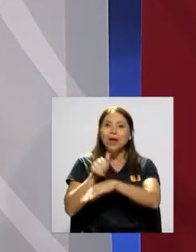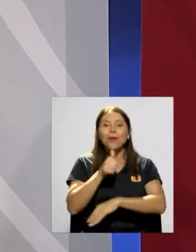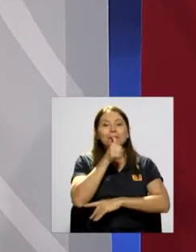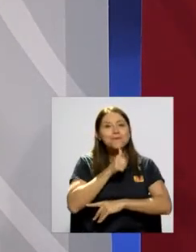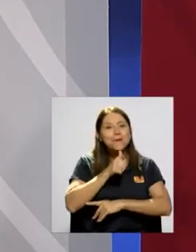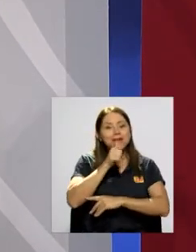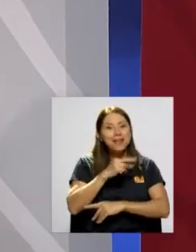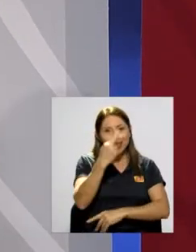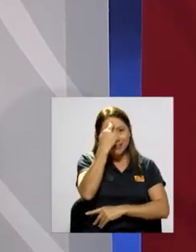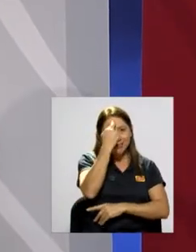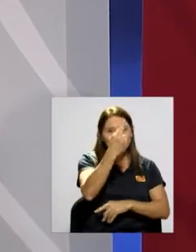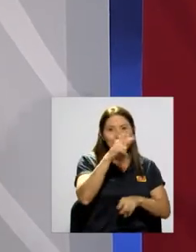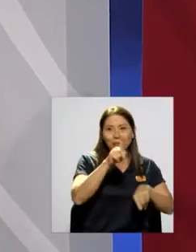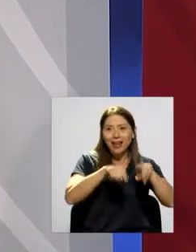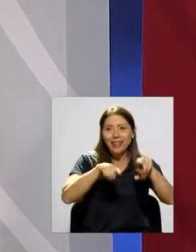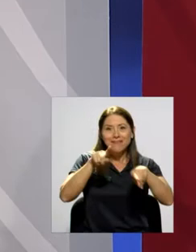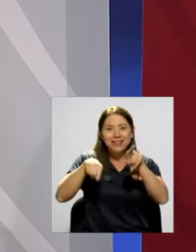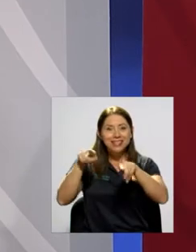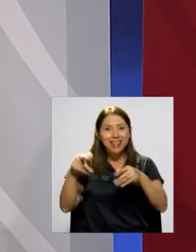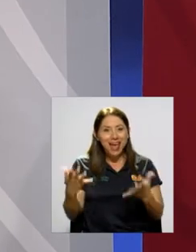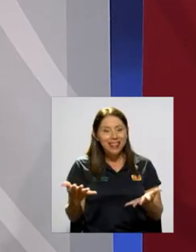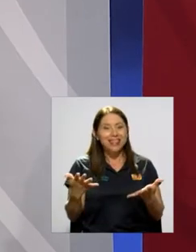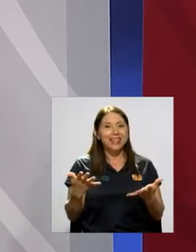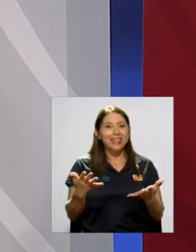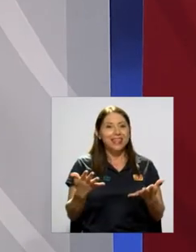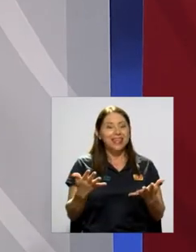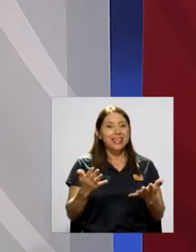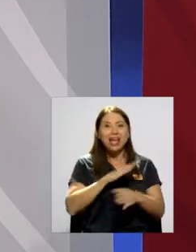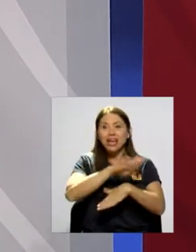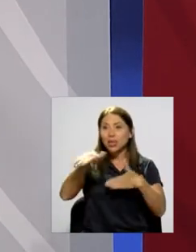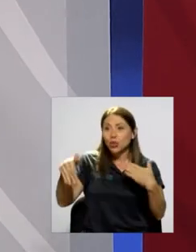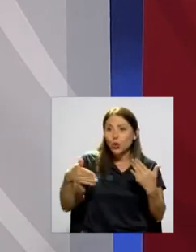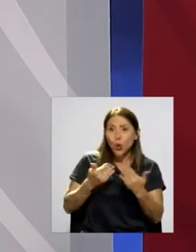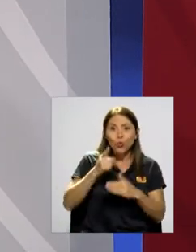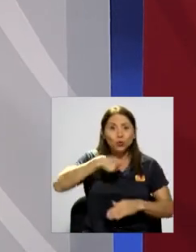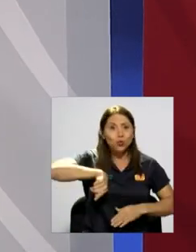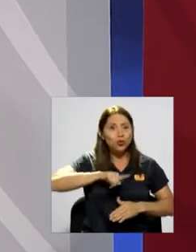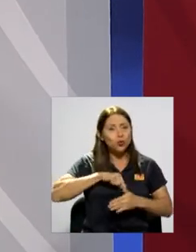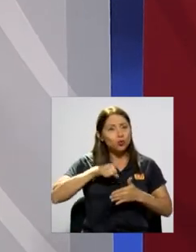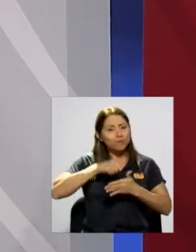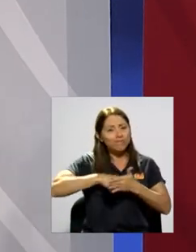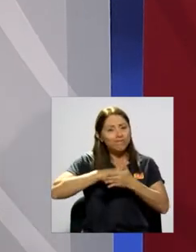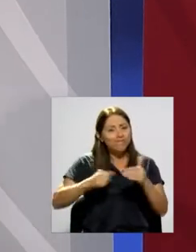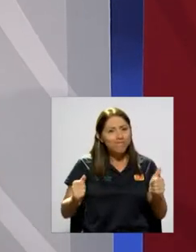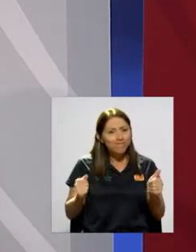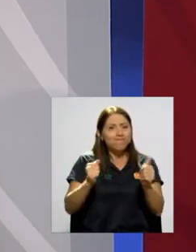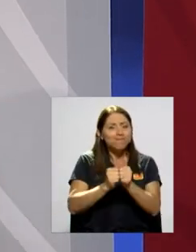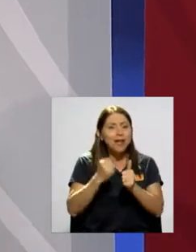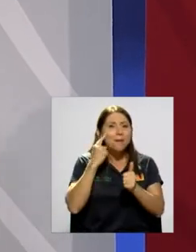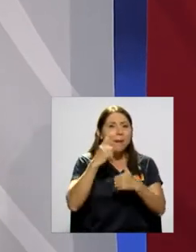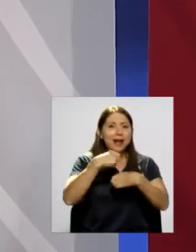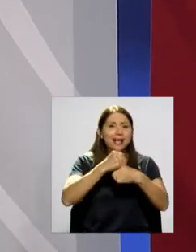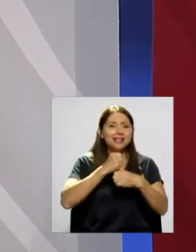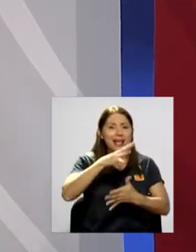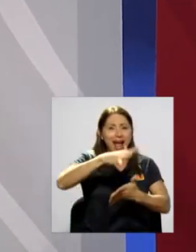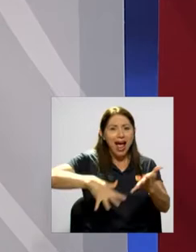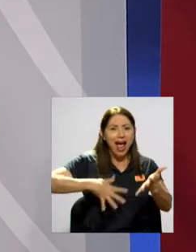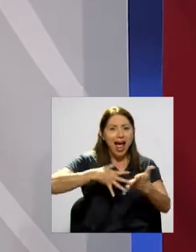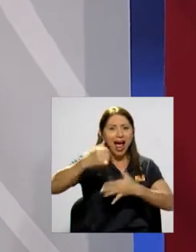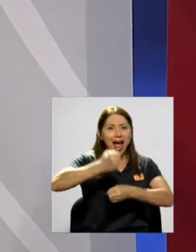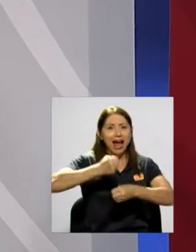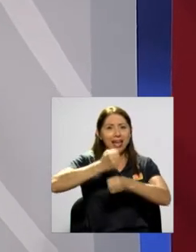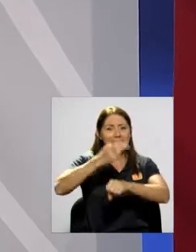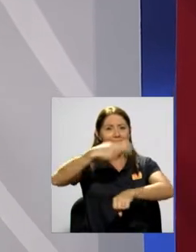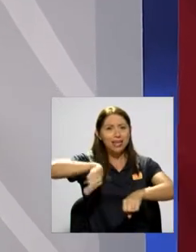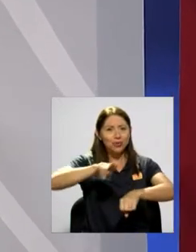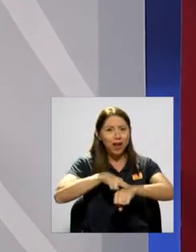al respeto de la diversidad y a poner todos de nuestra parte para crear una agenda nacional, calen usted, que